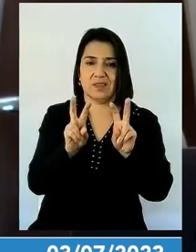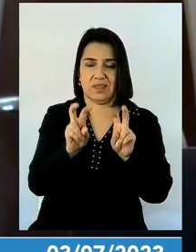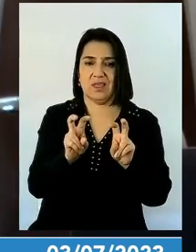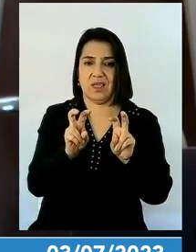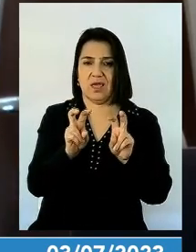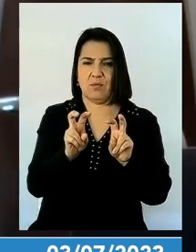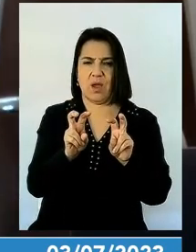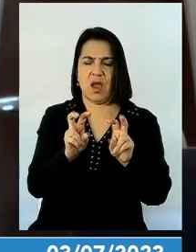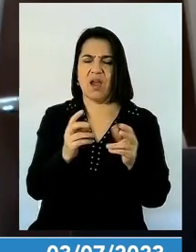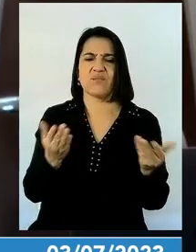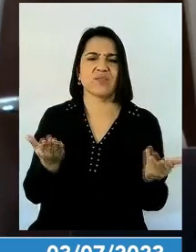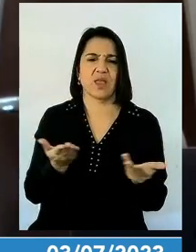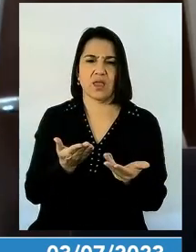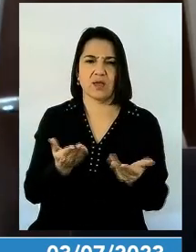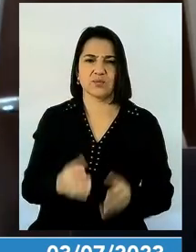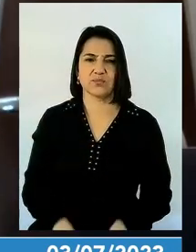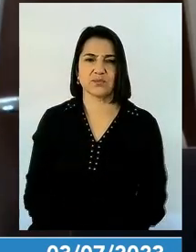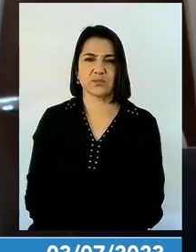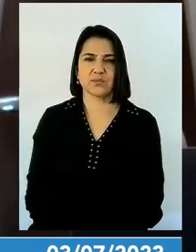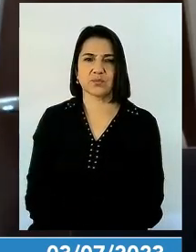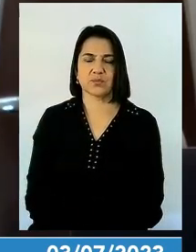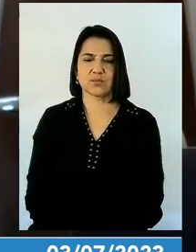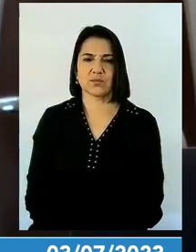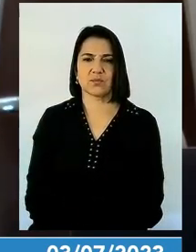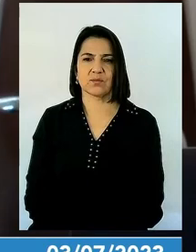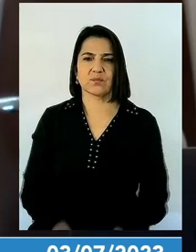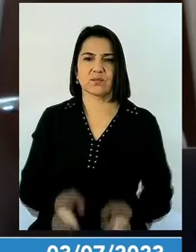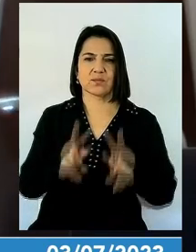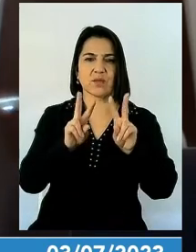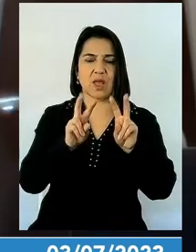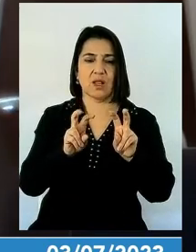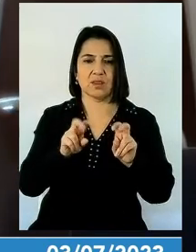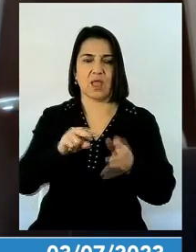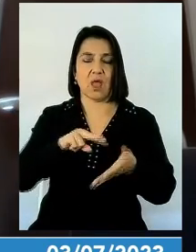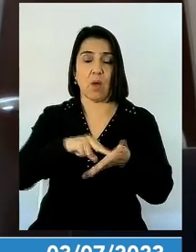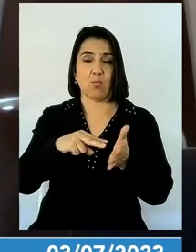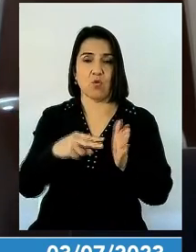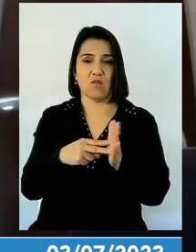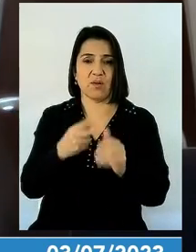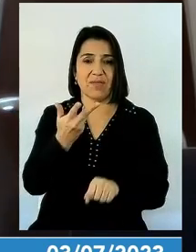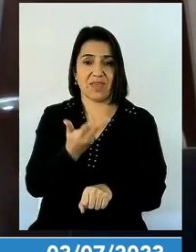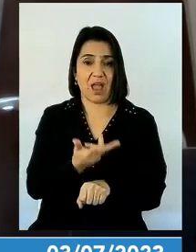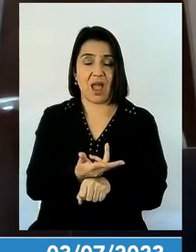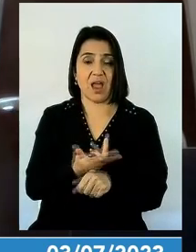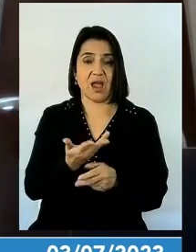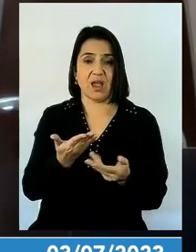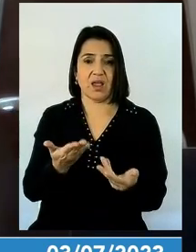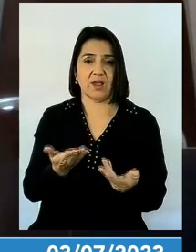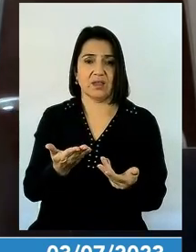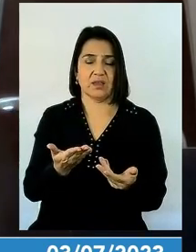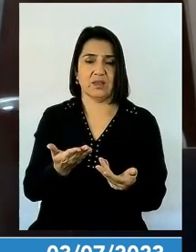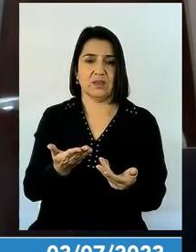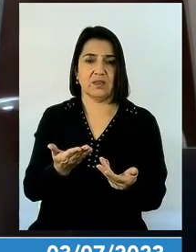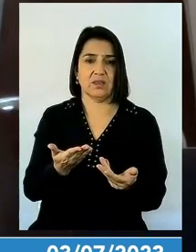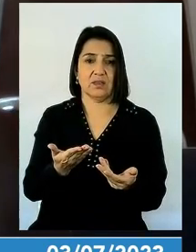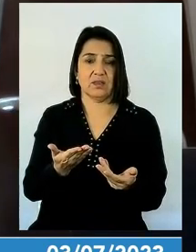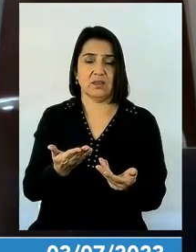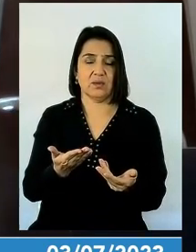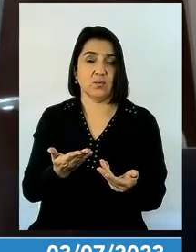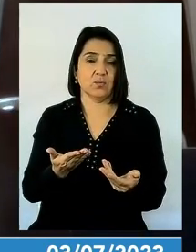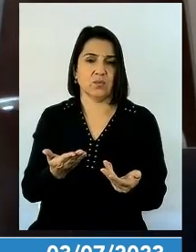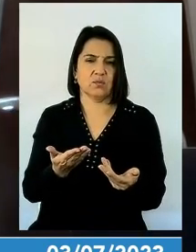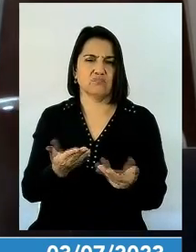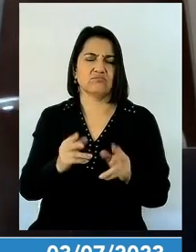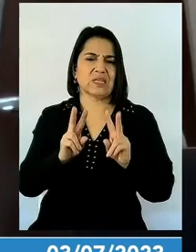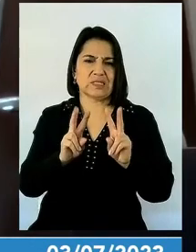con el tema o la problemática que hay o existe con respecto al